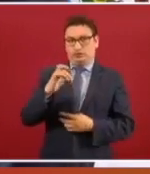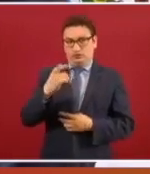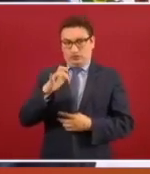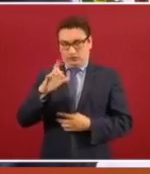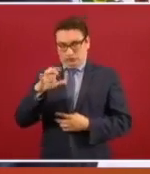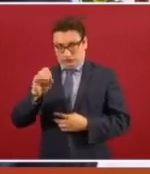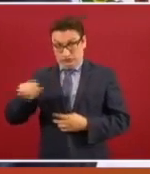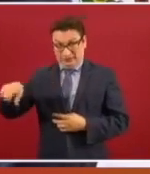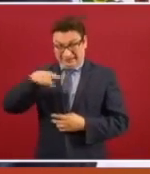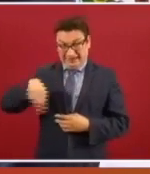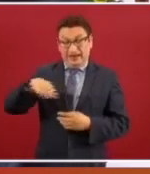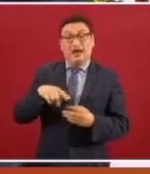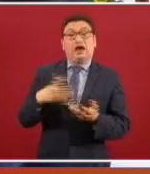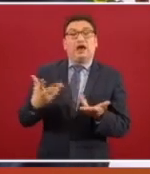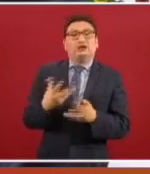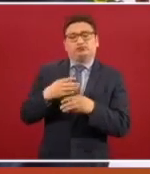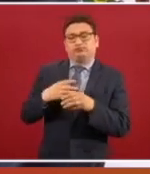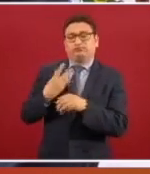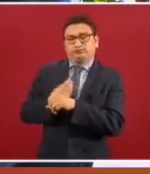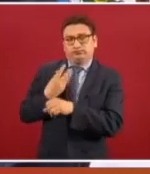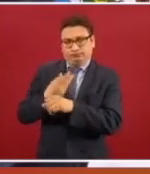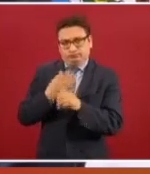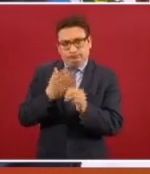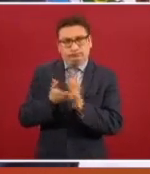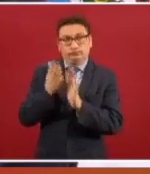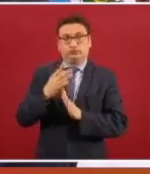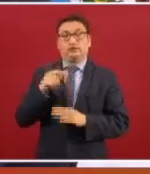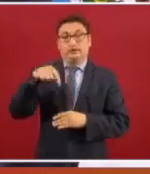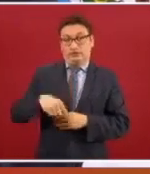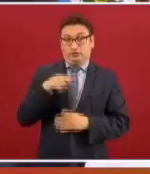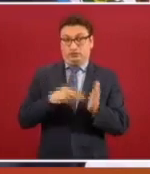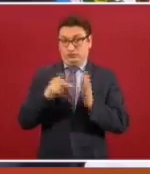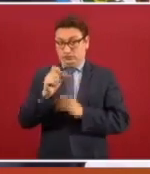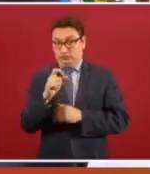se van a generar este año